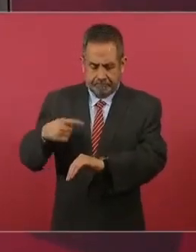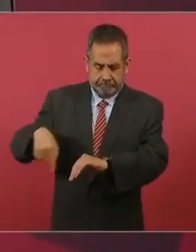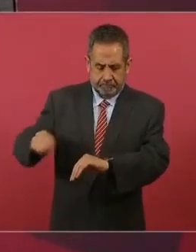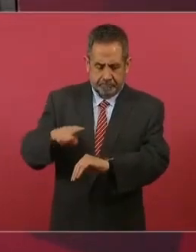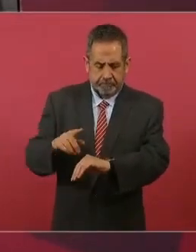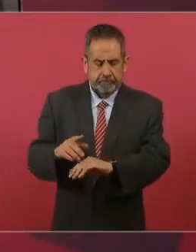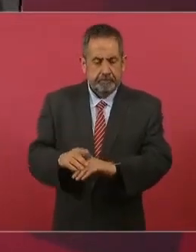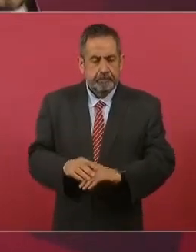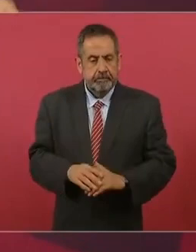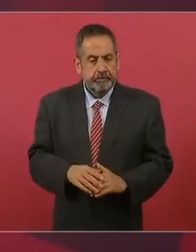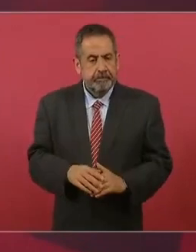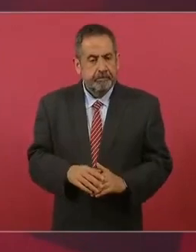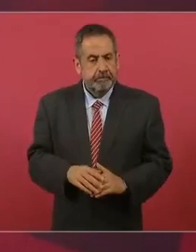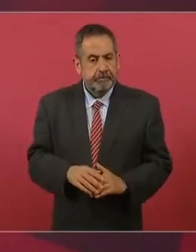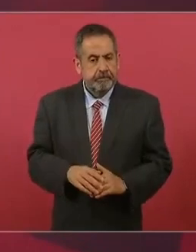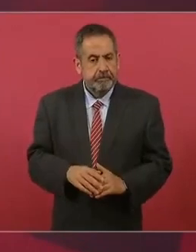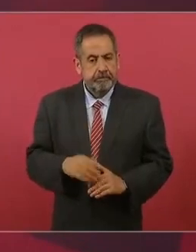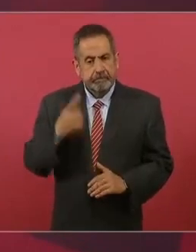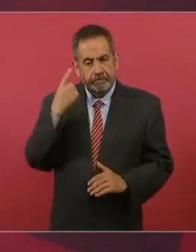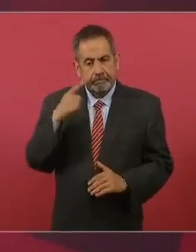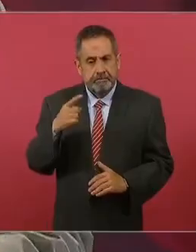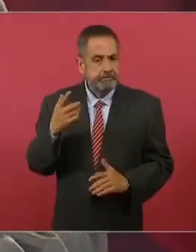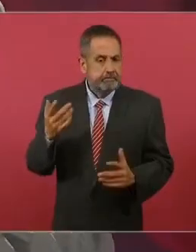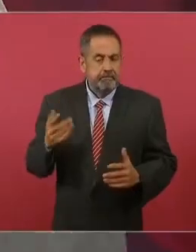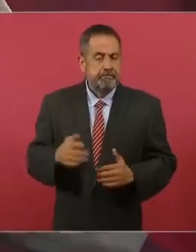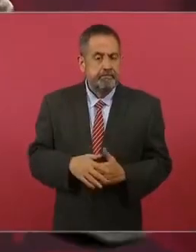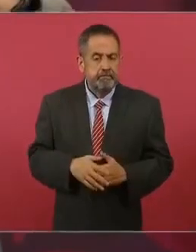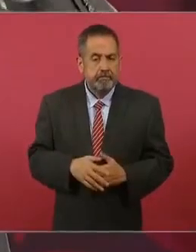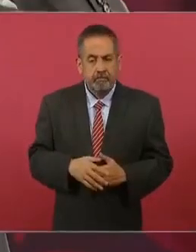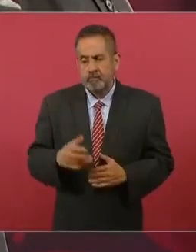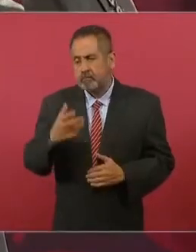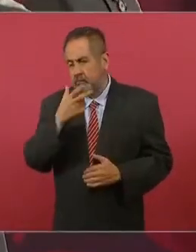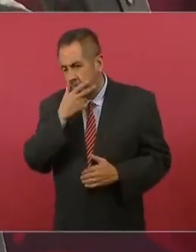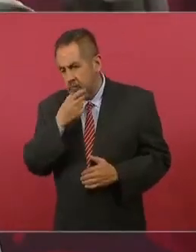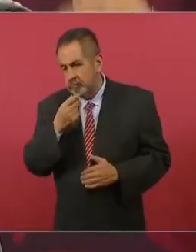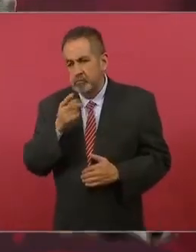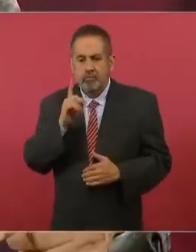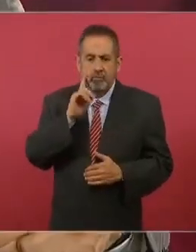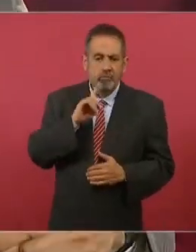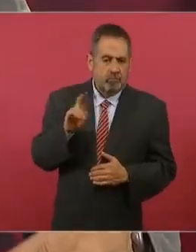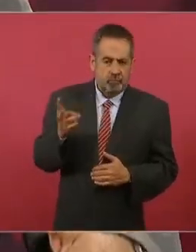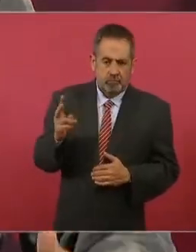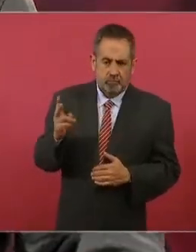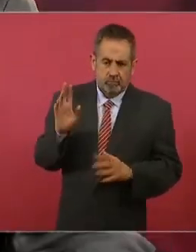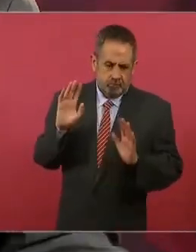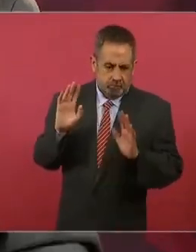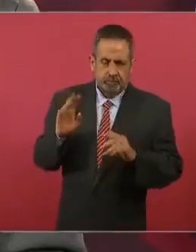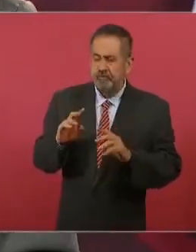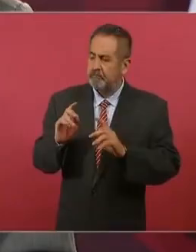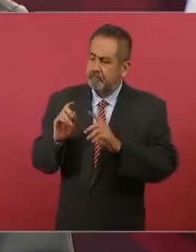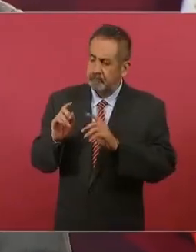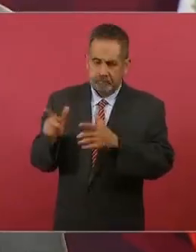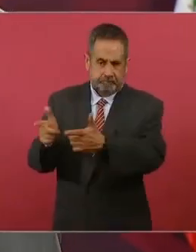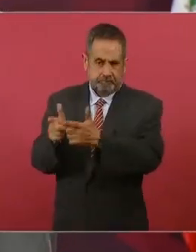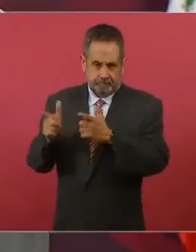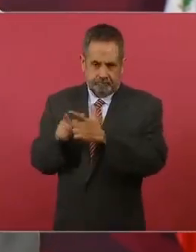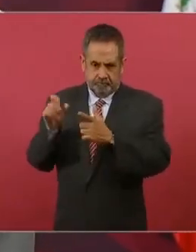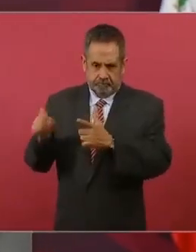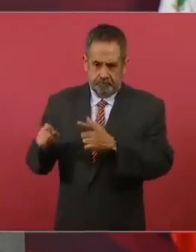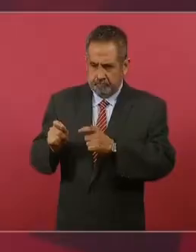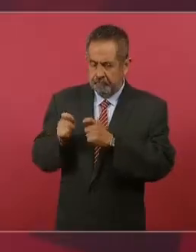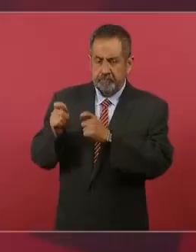para que un hombre, una mujer del movimiento,